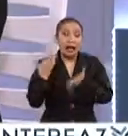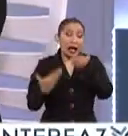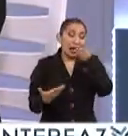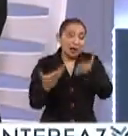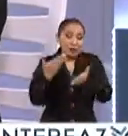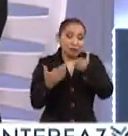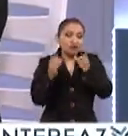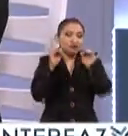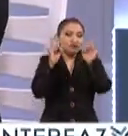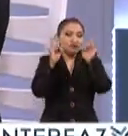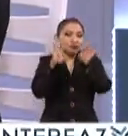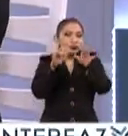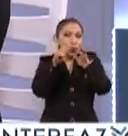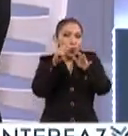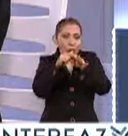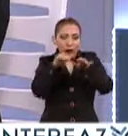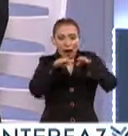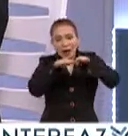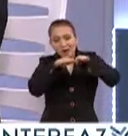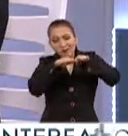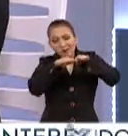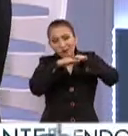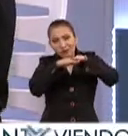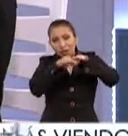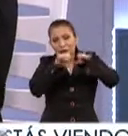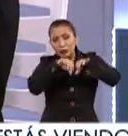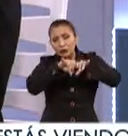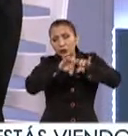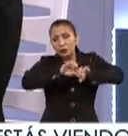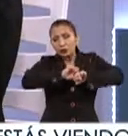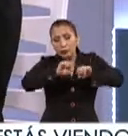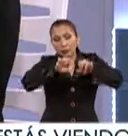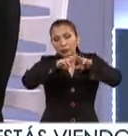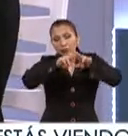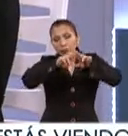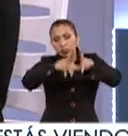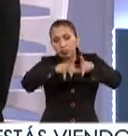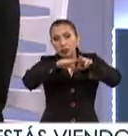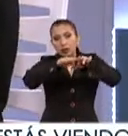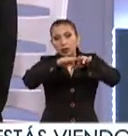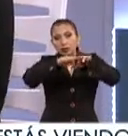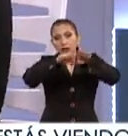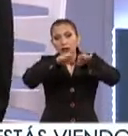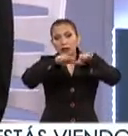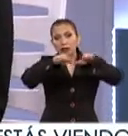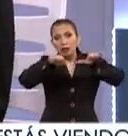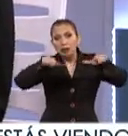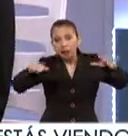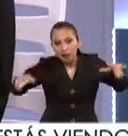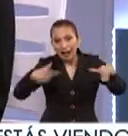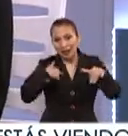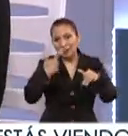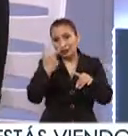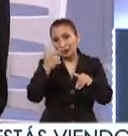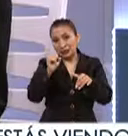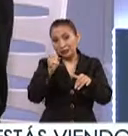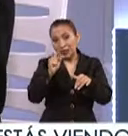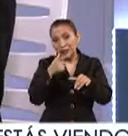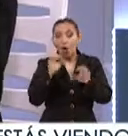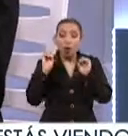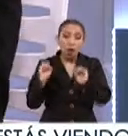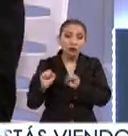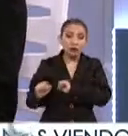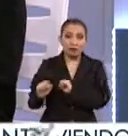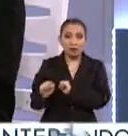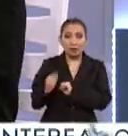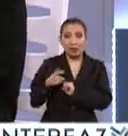en cuando en alguna zona que alcanza la fragilidad, pues se rompe y pasa un sismo como el del 7 de septiembre o un